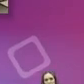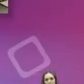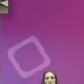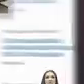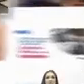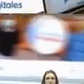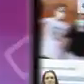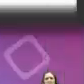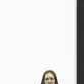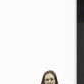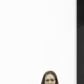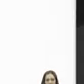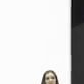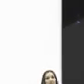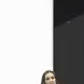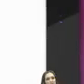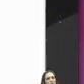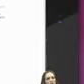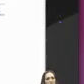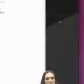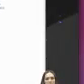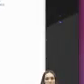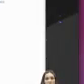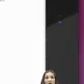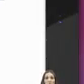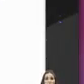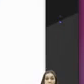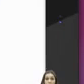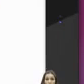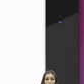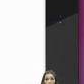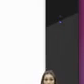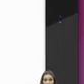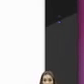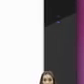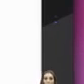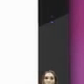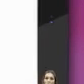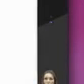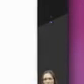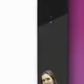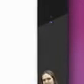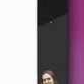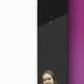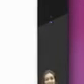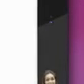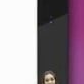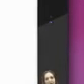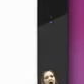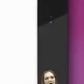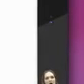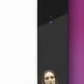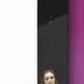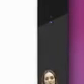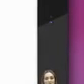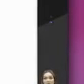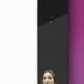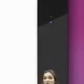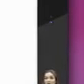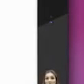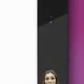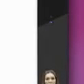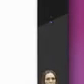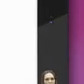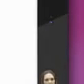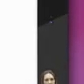hay 2 requisitos indispensables: no tener un nombre de dominio .co o com.co, ni contar con una matrícula mercantil. Atentos, porque